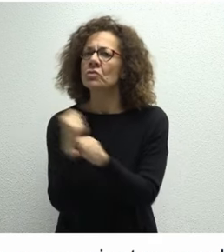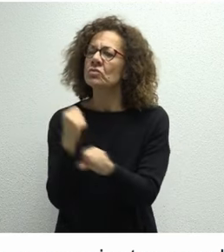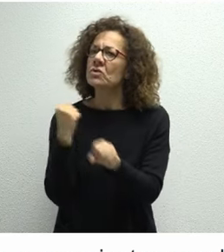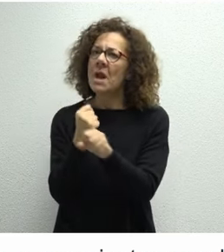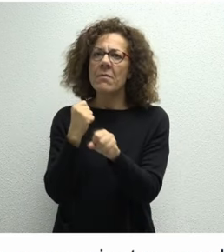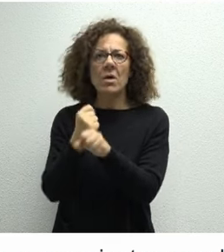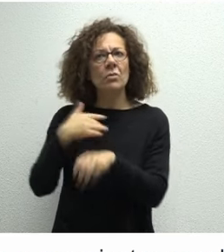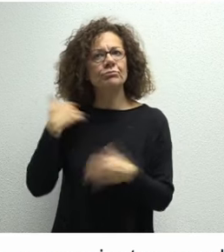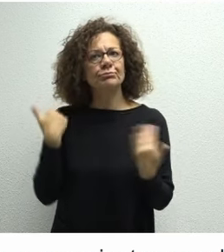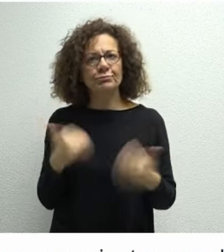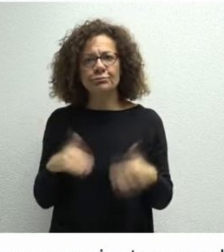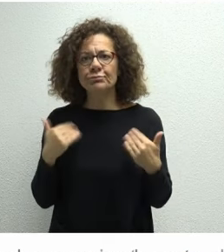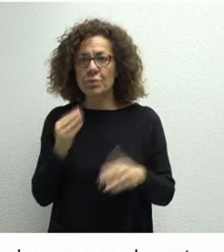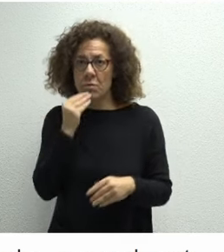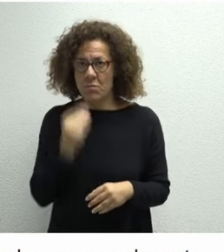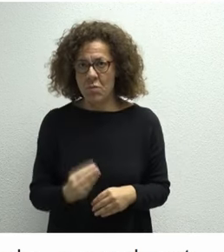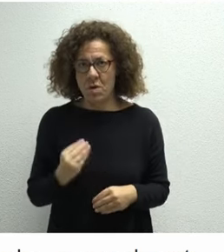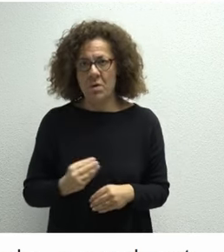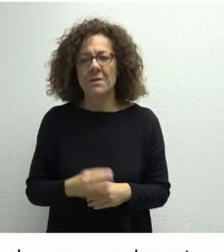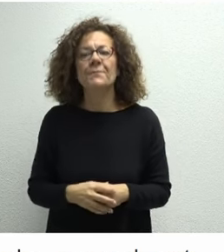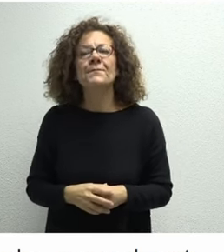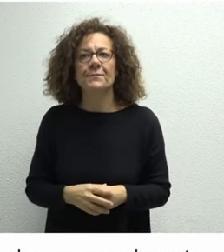trabajo increíble